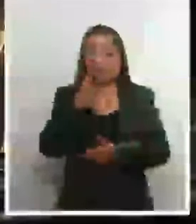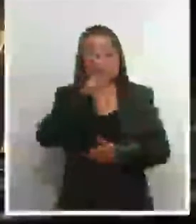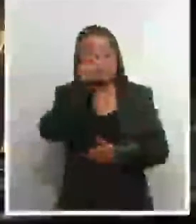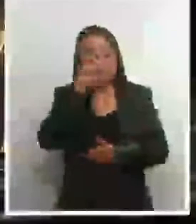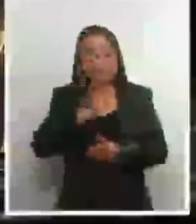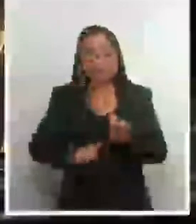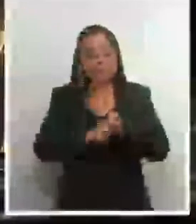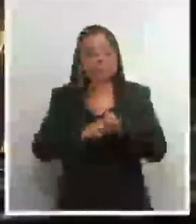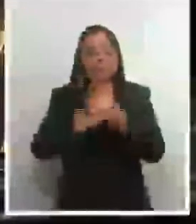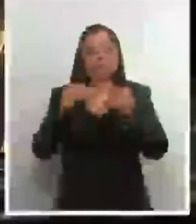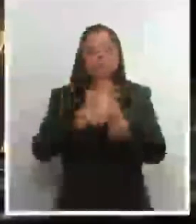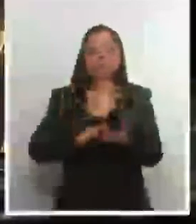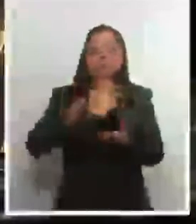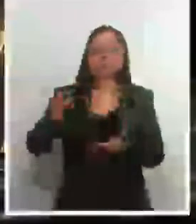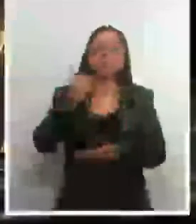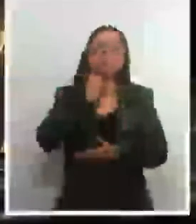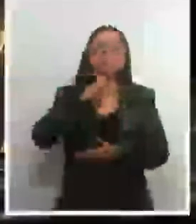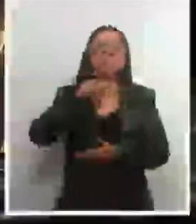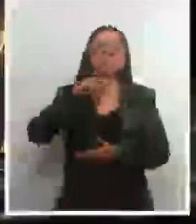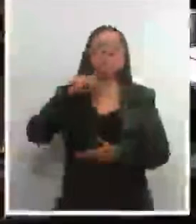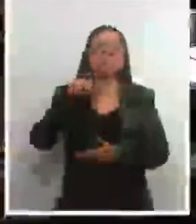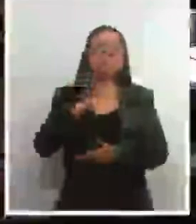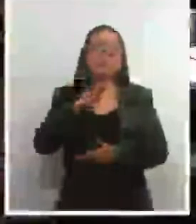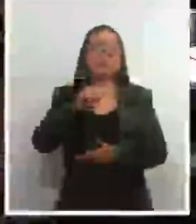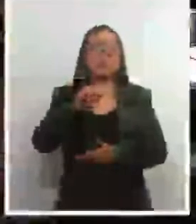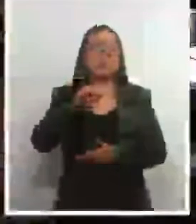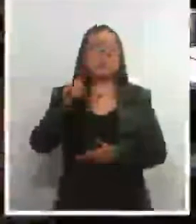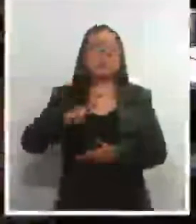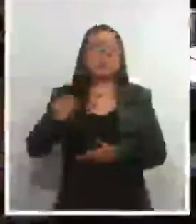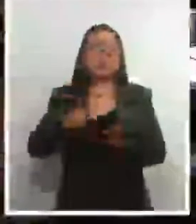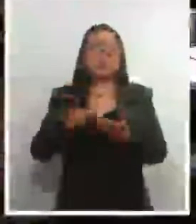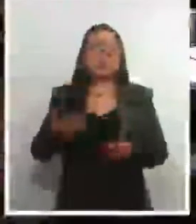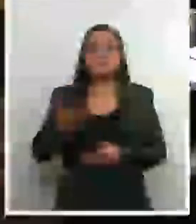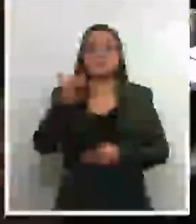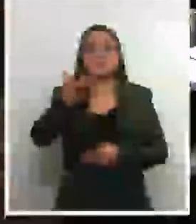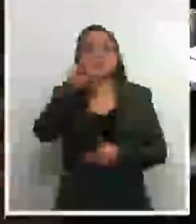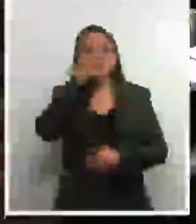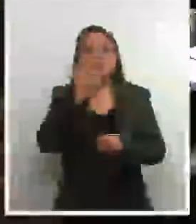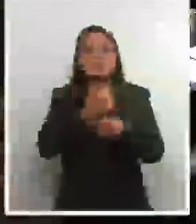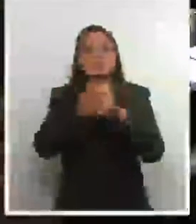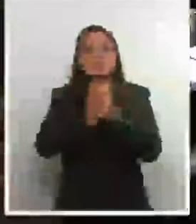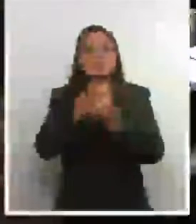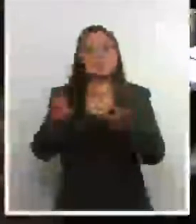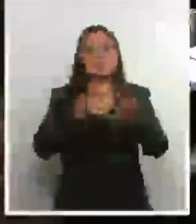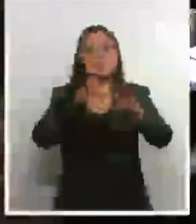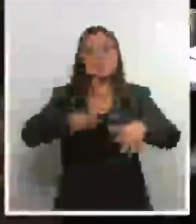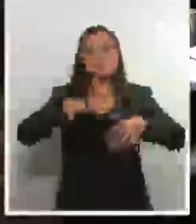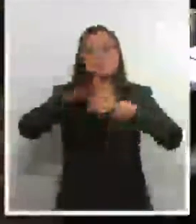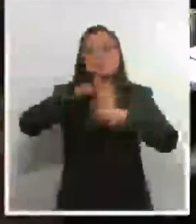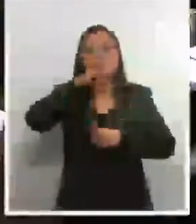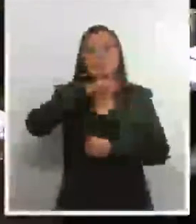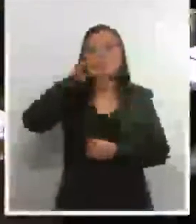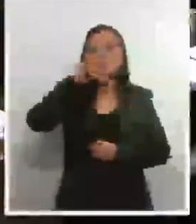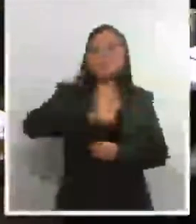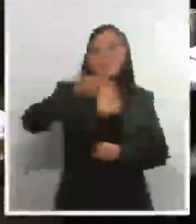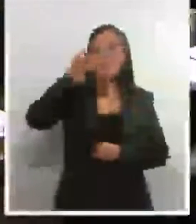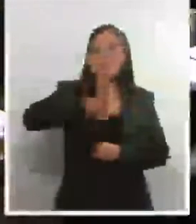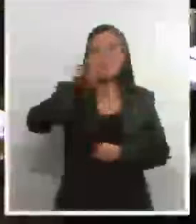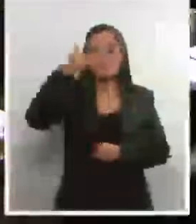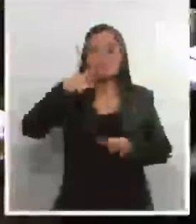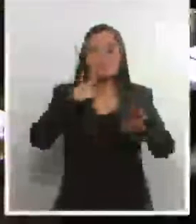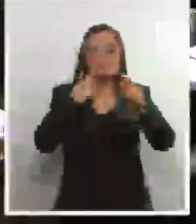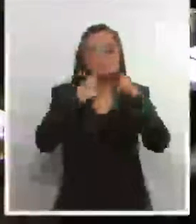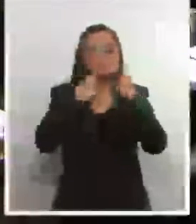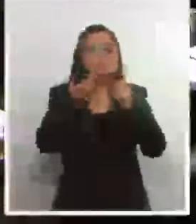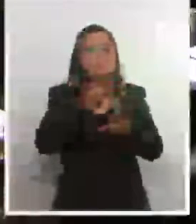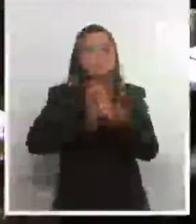Muchas gracias, diputado Bernardo Batis. Solicito a la Secretaría consulta a la Asamblea en votación económica